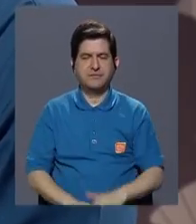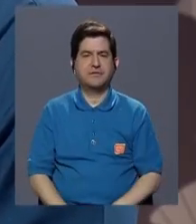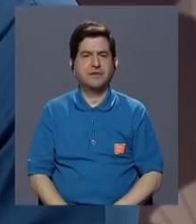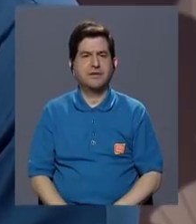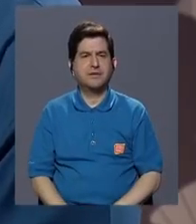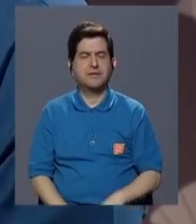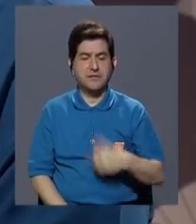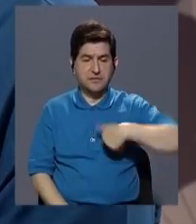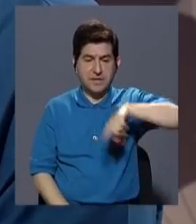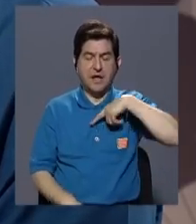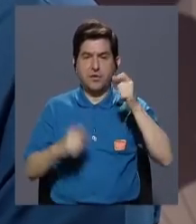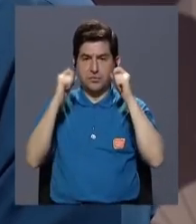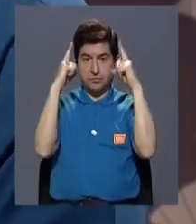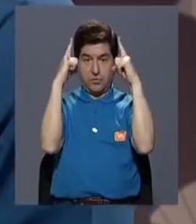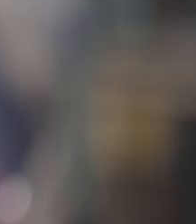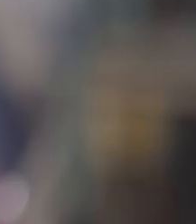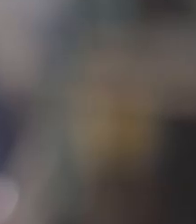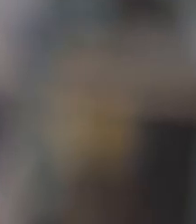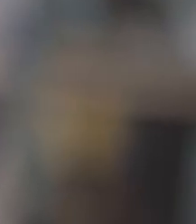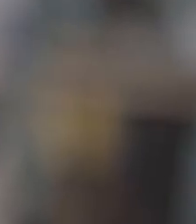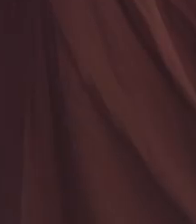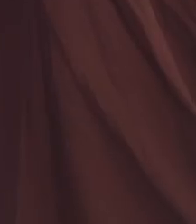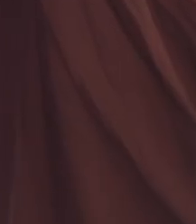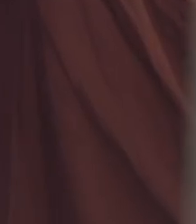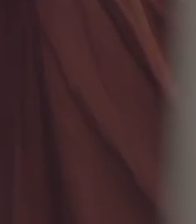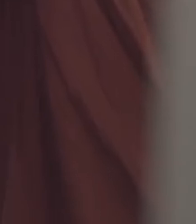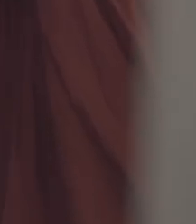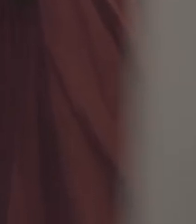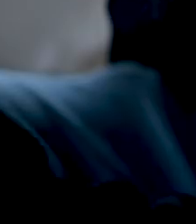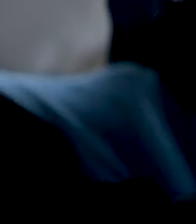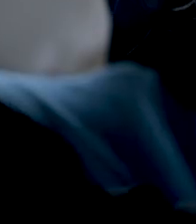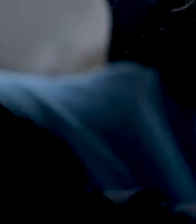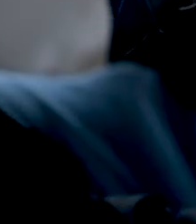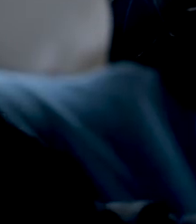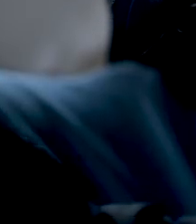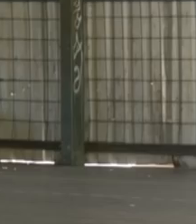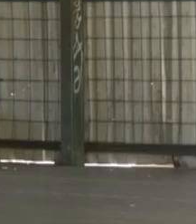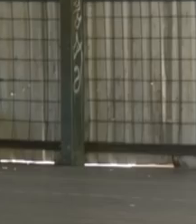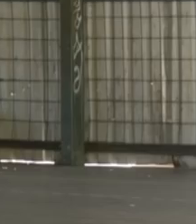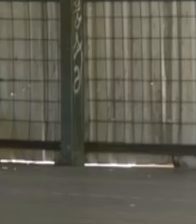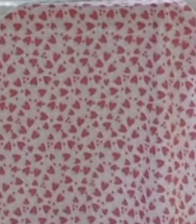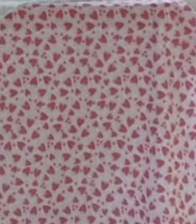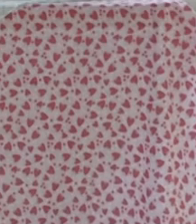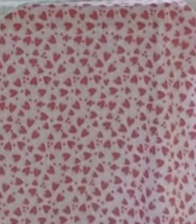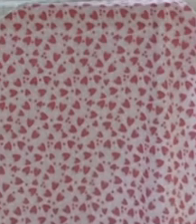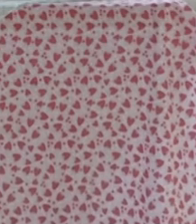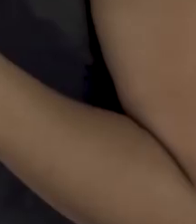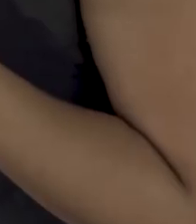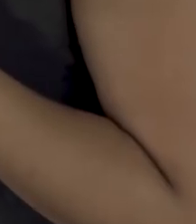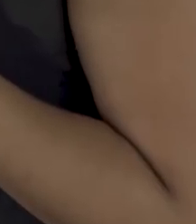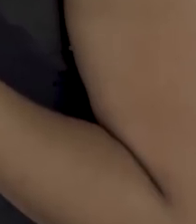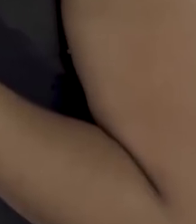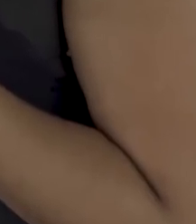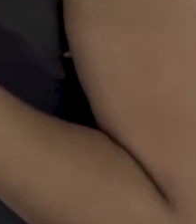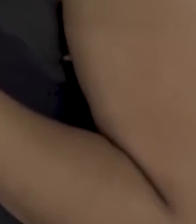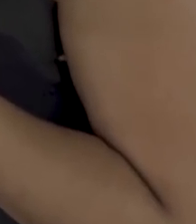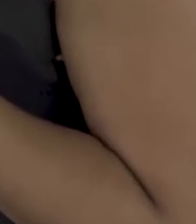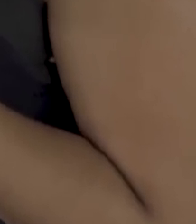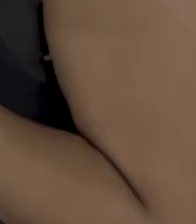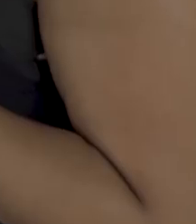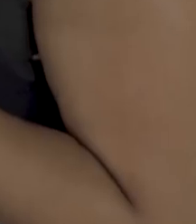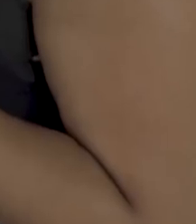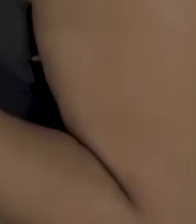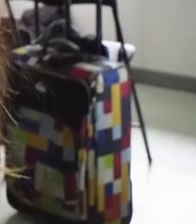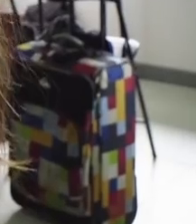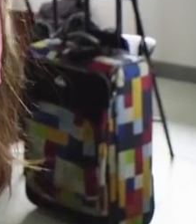porque realmente hay gente que conecta por el baile hay gente que conecta por la historia de los adultos mayores hay mucha gente que conecta con la posibilidad